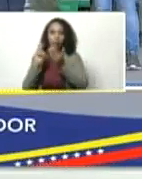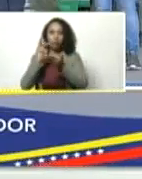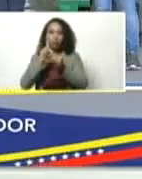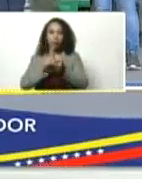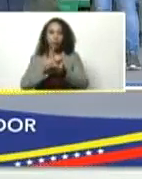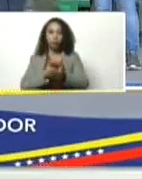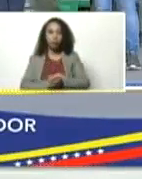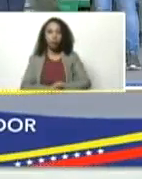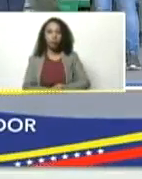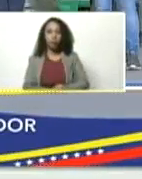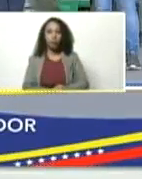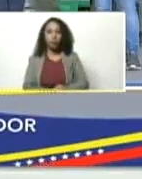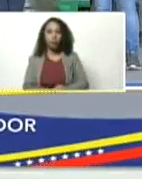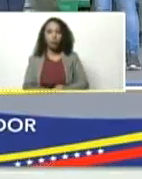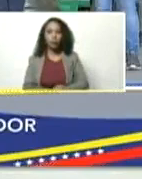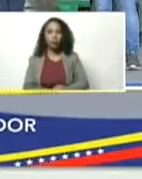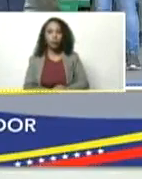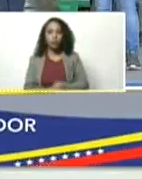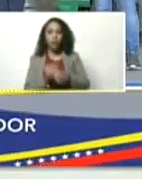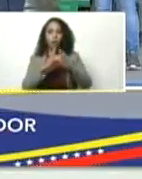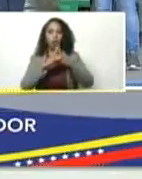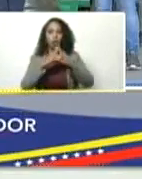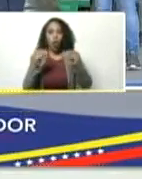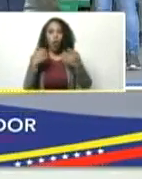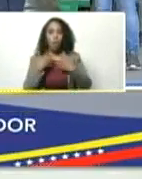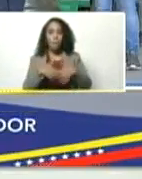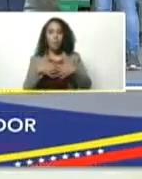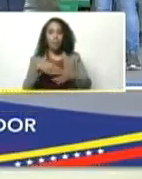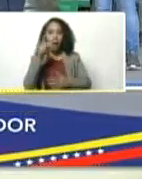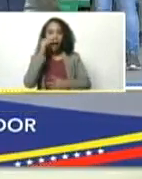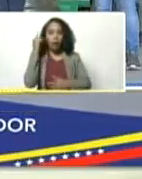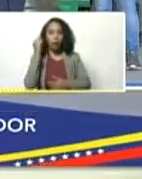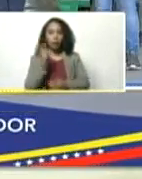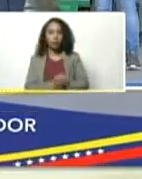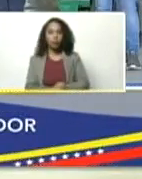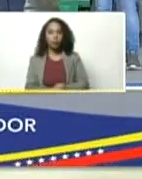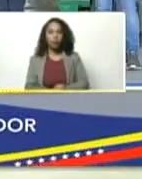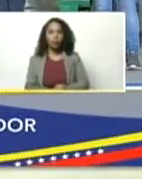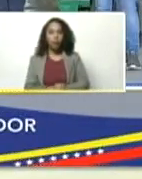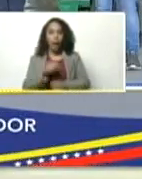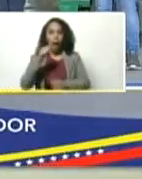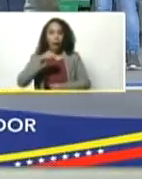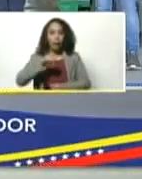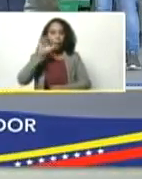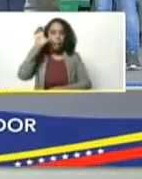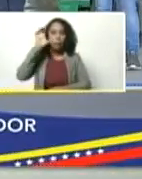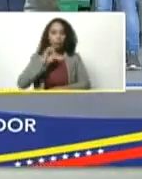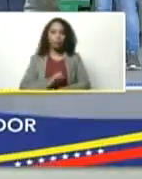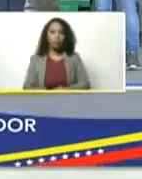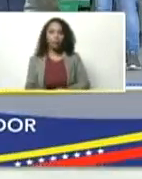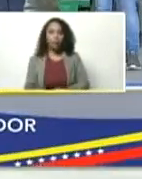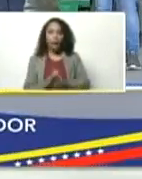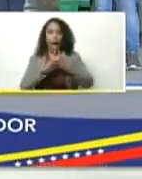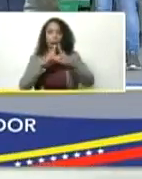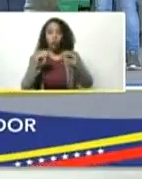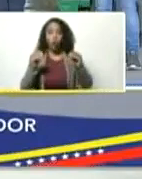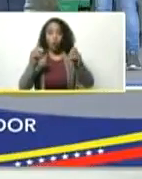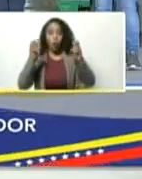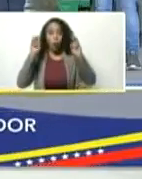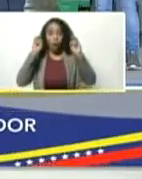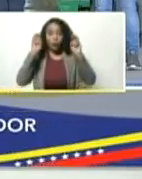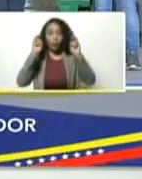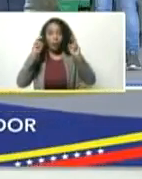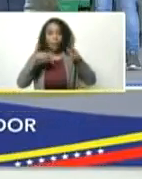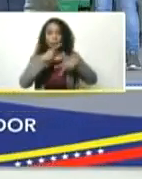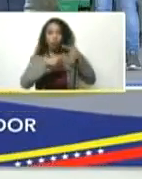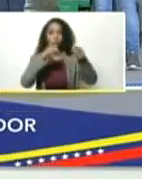llegando a todos los empresarios y empresarias del país, a todo el sector productivo del